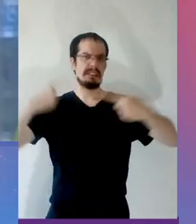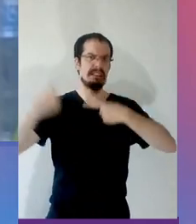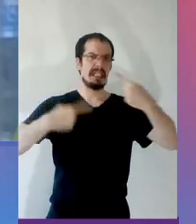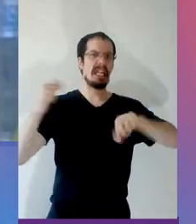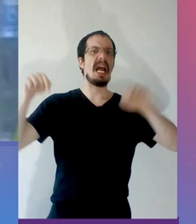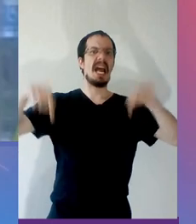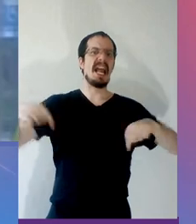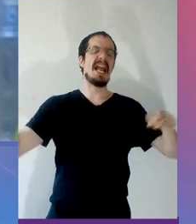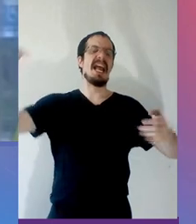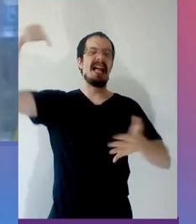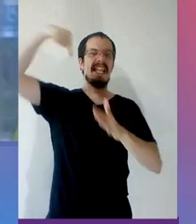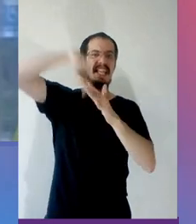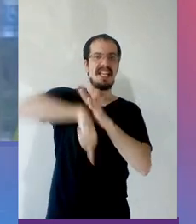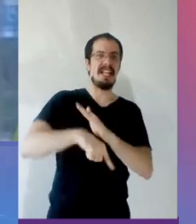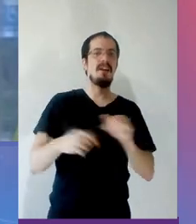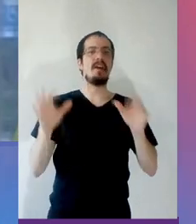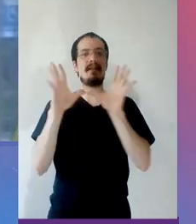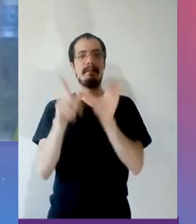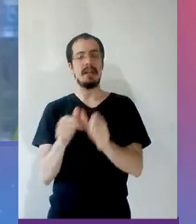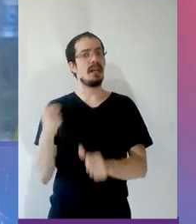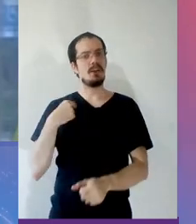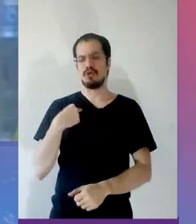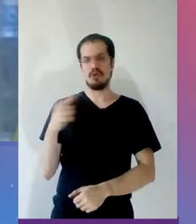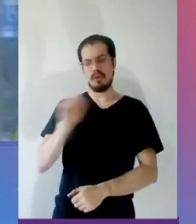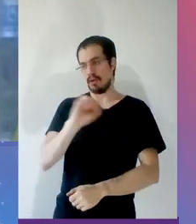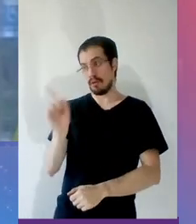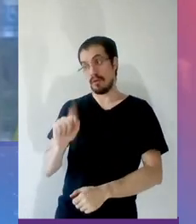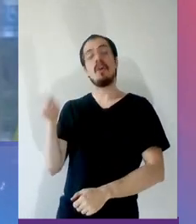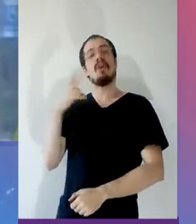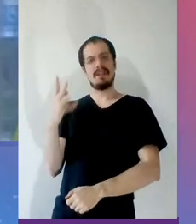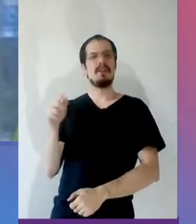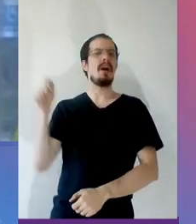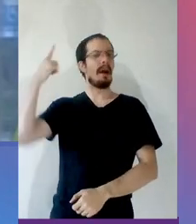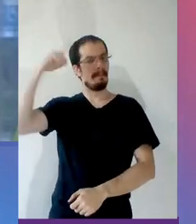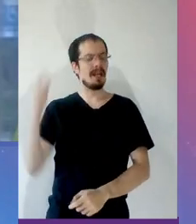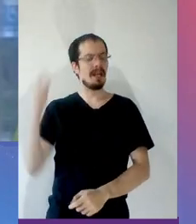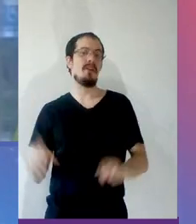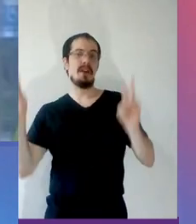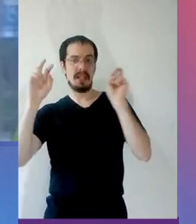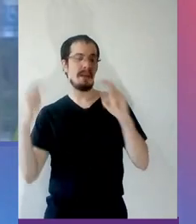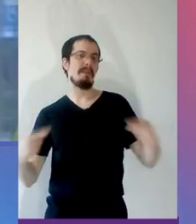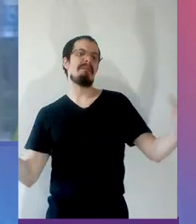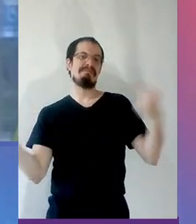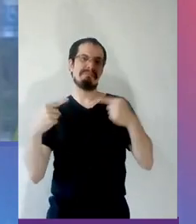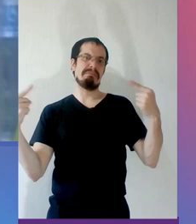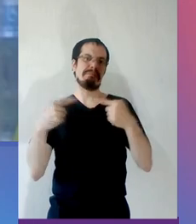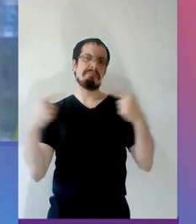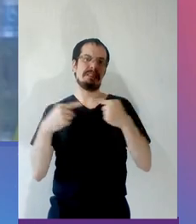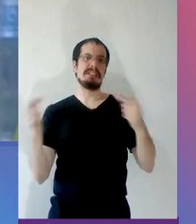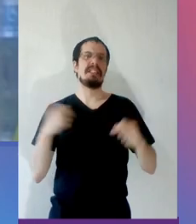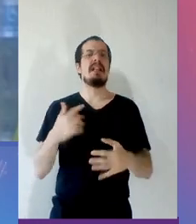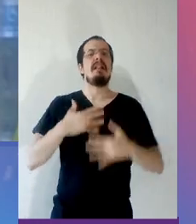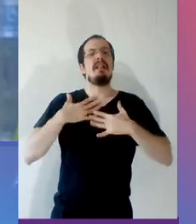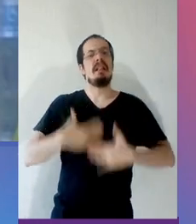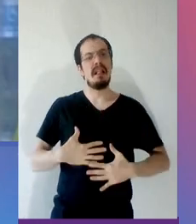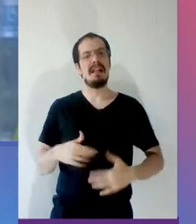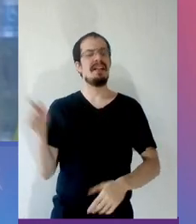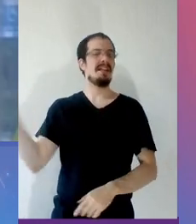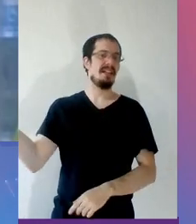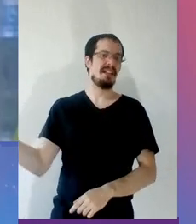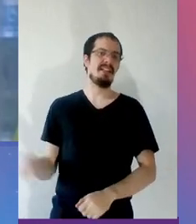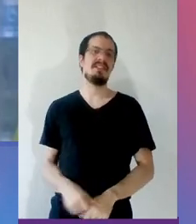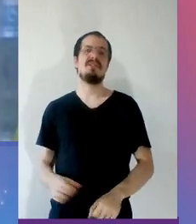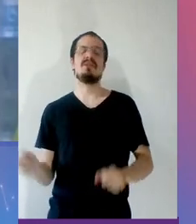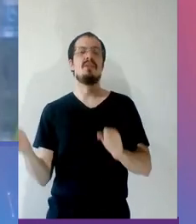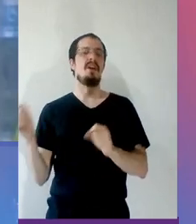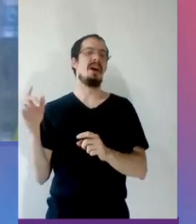el sobrepasar. No voy a justificar, pero sí ese desgaste y el cansancio tiene cierto este tipo de